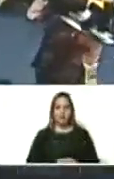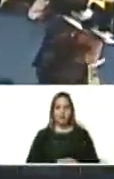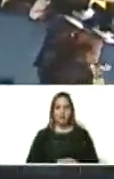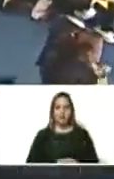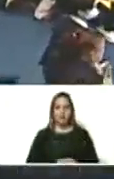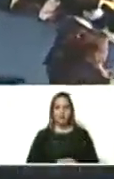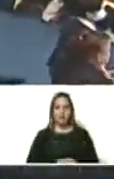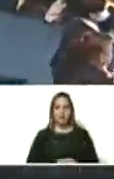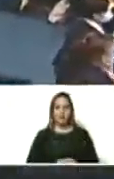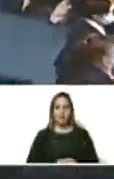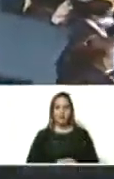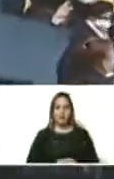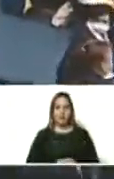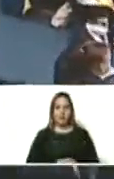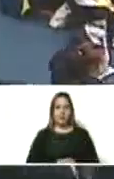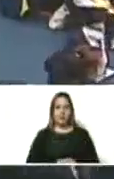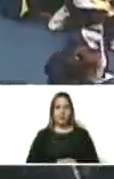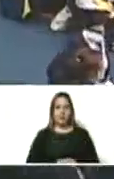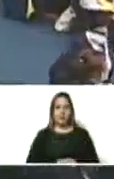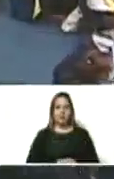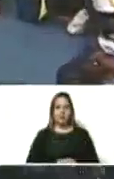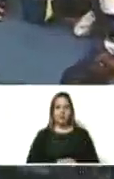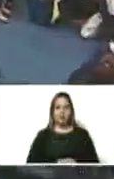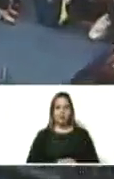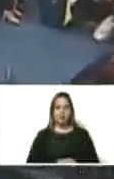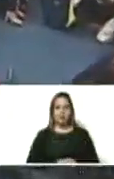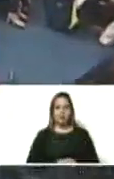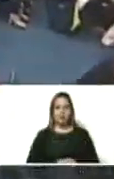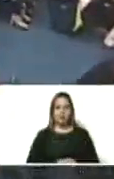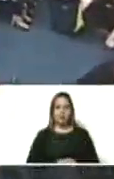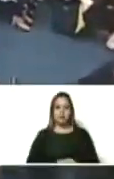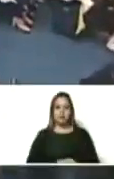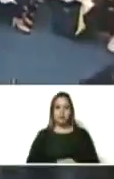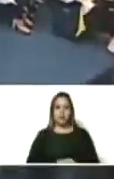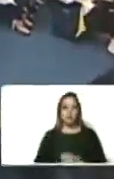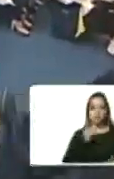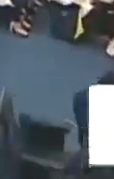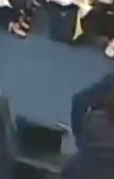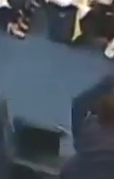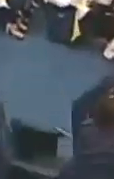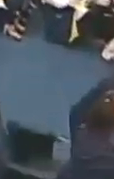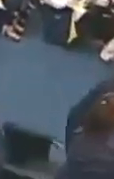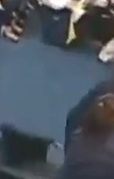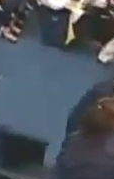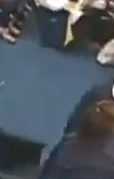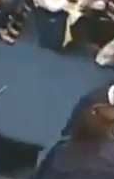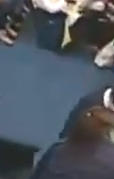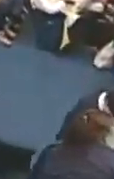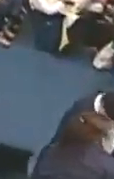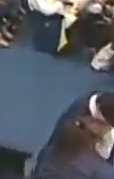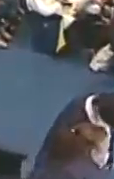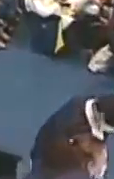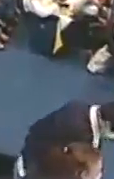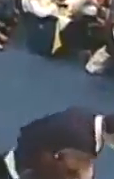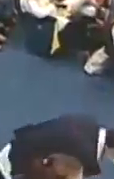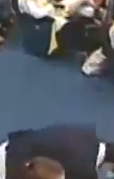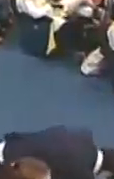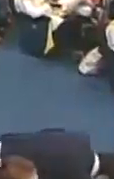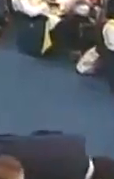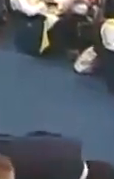Señoras y señores, por su amable atención, muchas gracias y muy buenas tardes. Las declaraciones del presidente de la República Bolivariana de